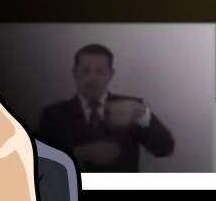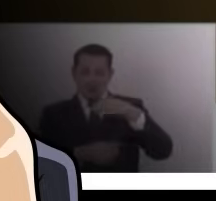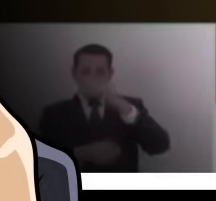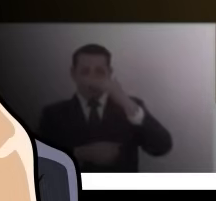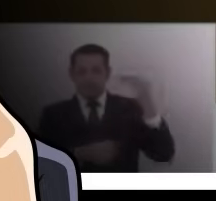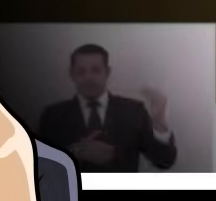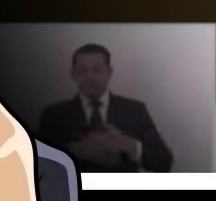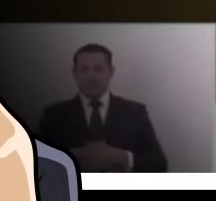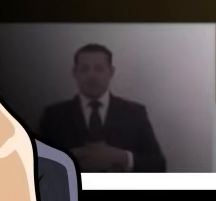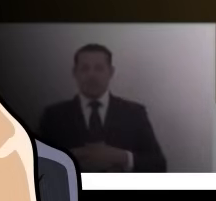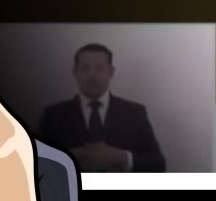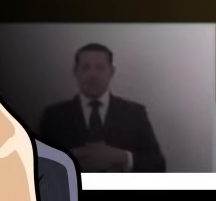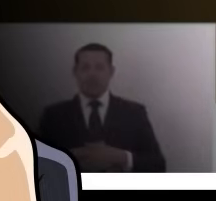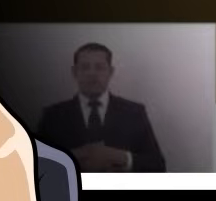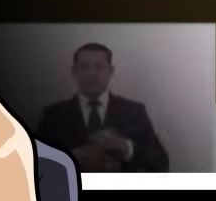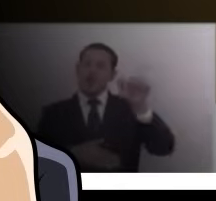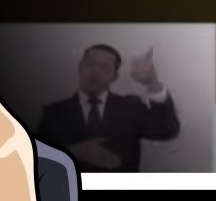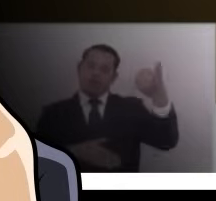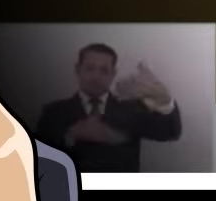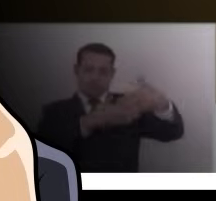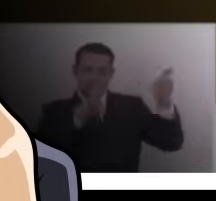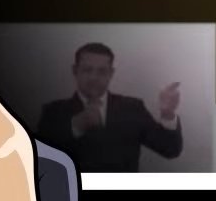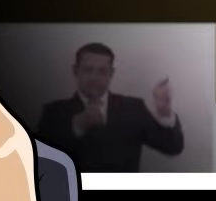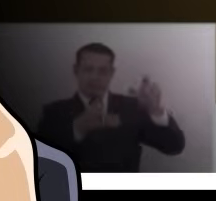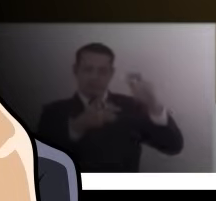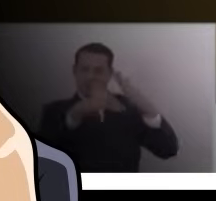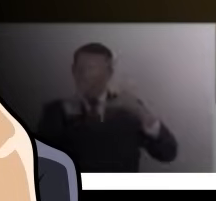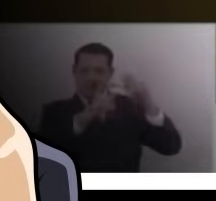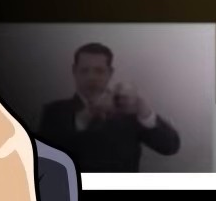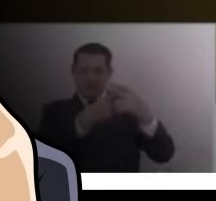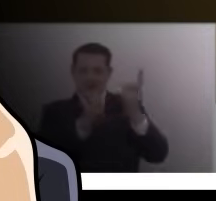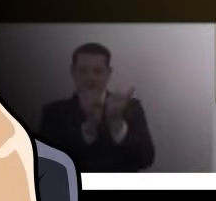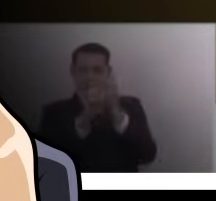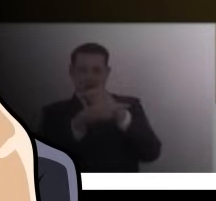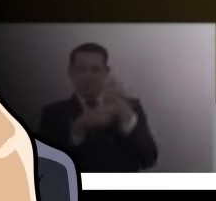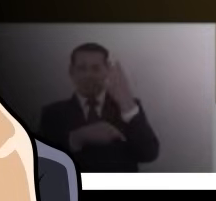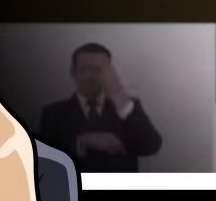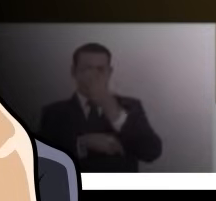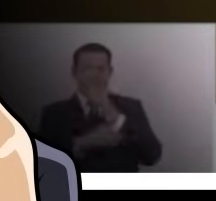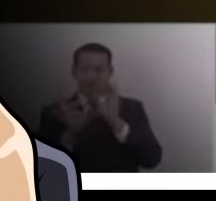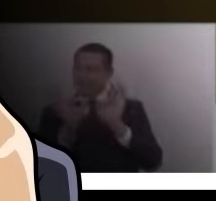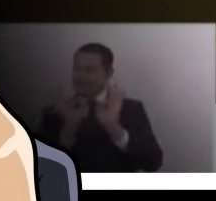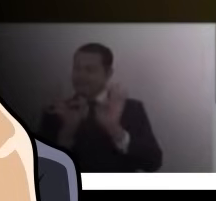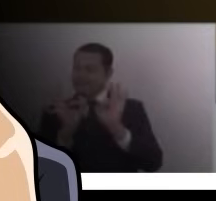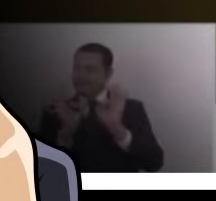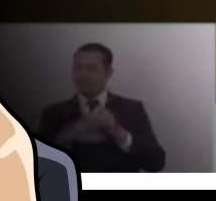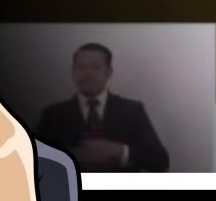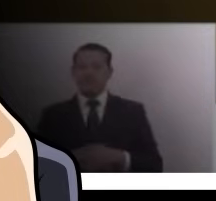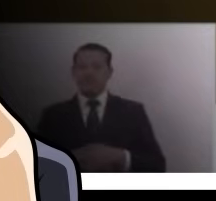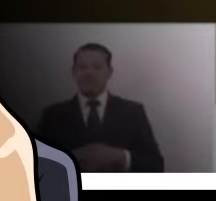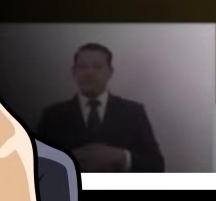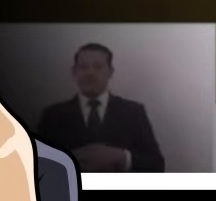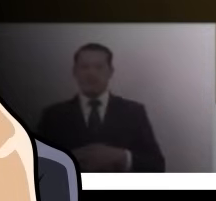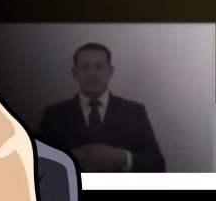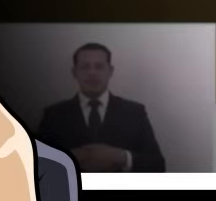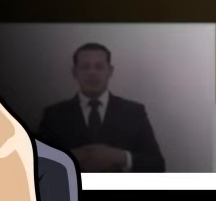país. Y en el otro salón, que también remodelamos y los dejamos, pero de primer nivel,